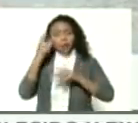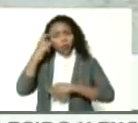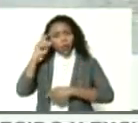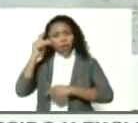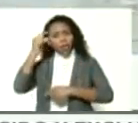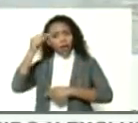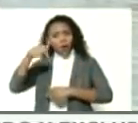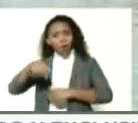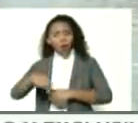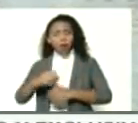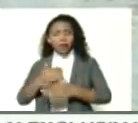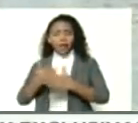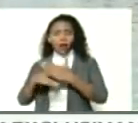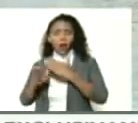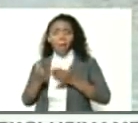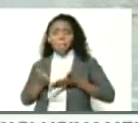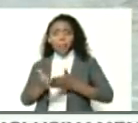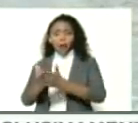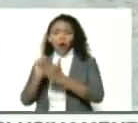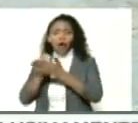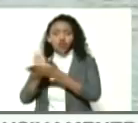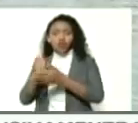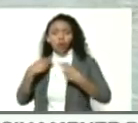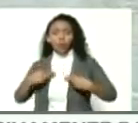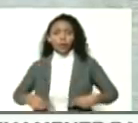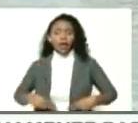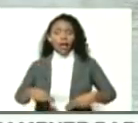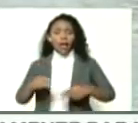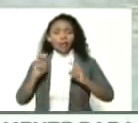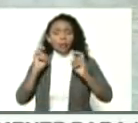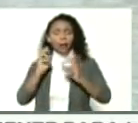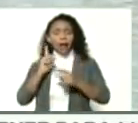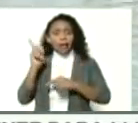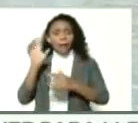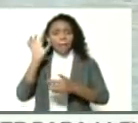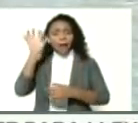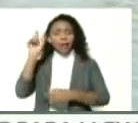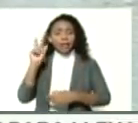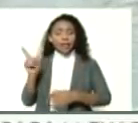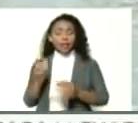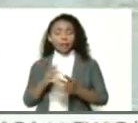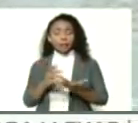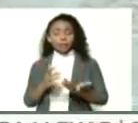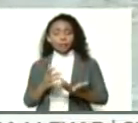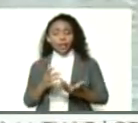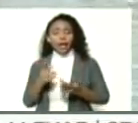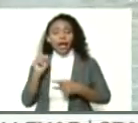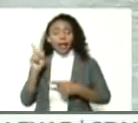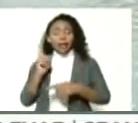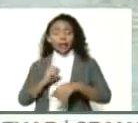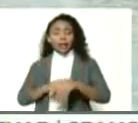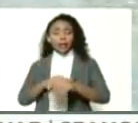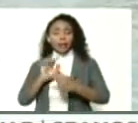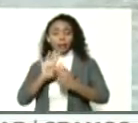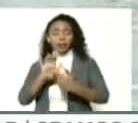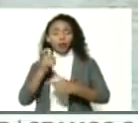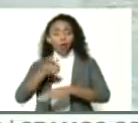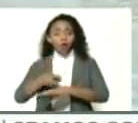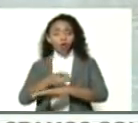hoy salió el barco con ayuda humanitaria rumbo a San Vicente y las Granadinas. Ejemplo de que el